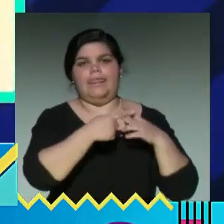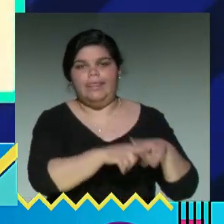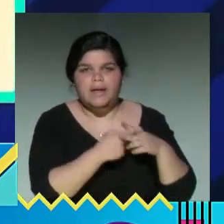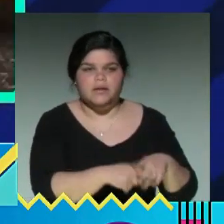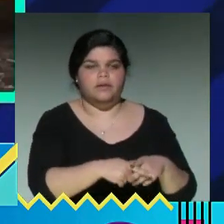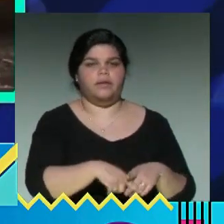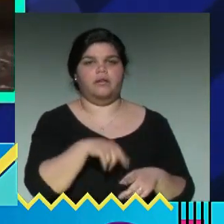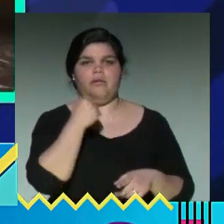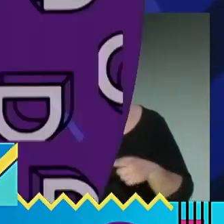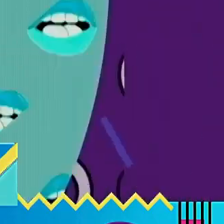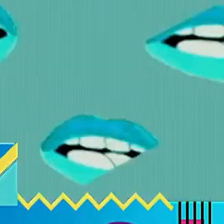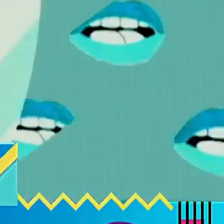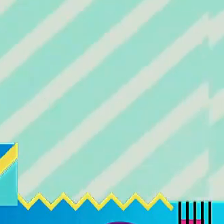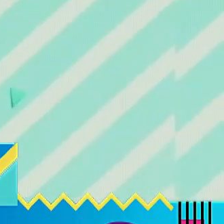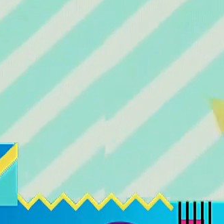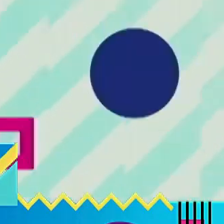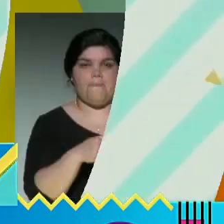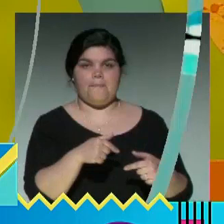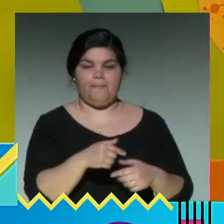que provienen